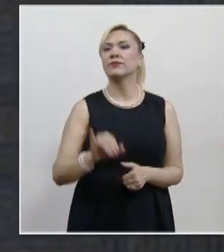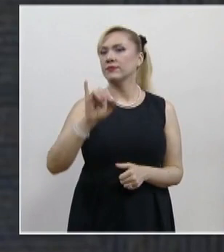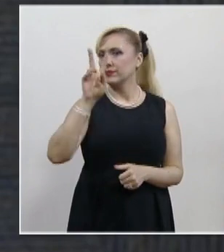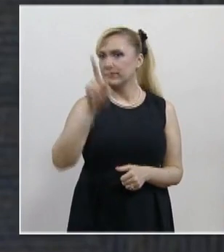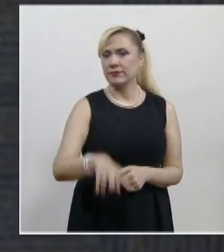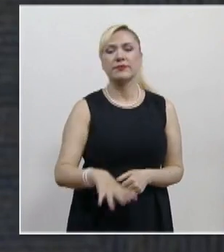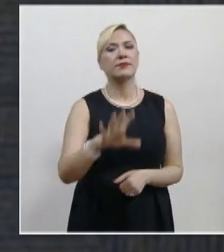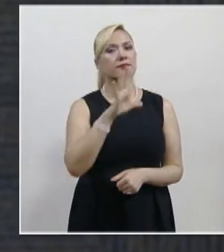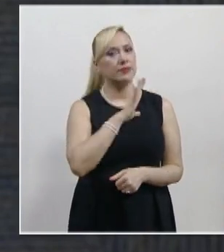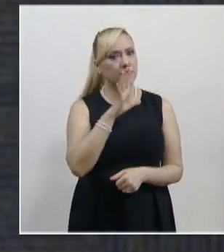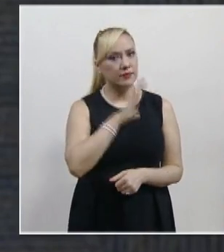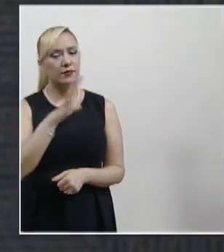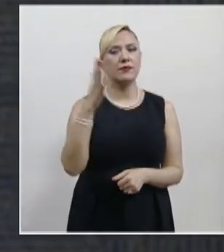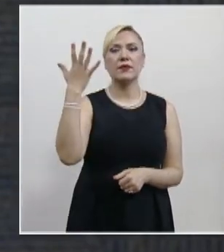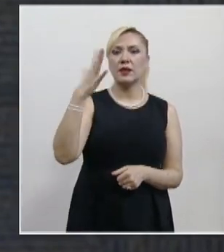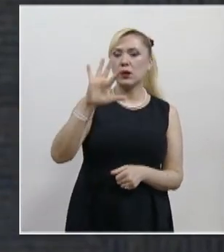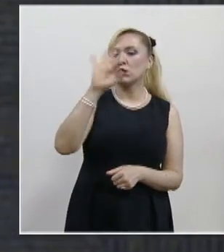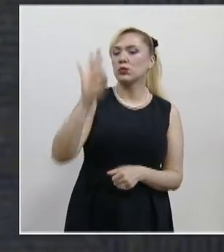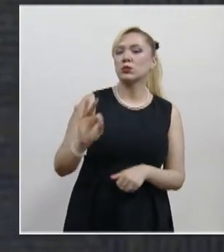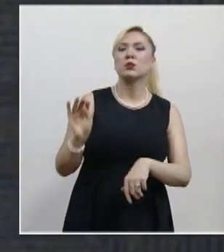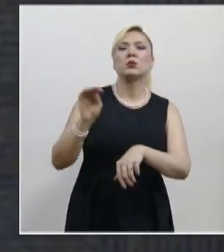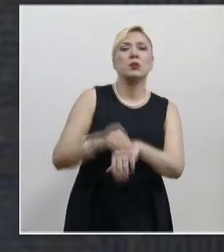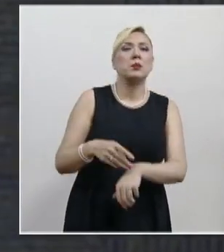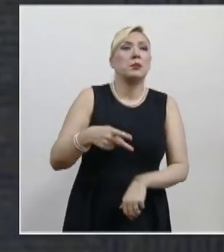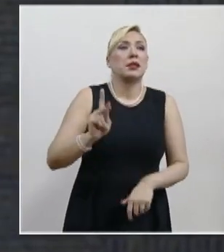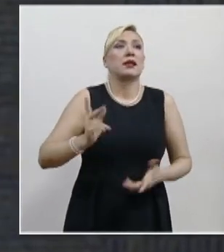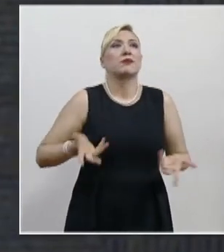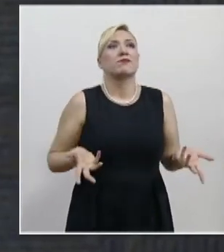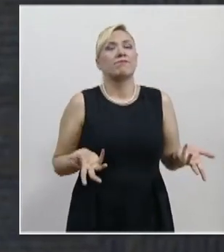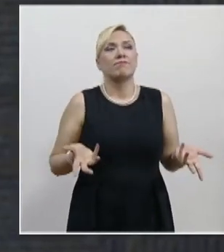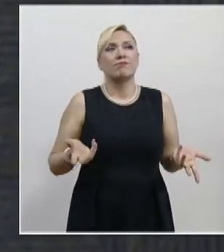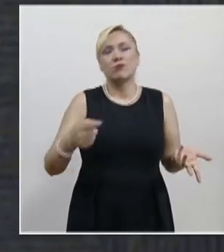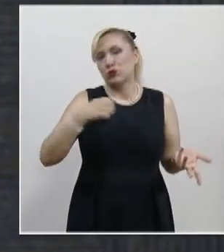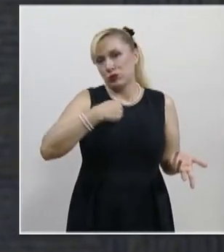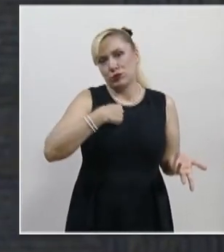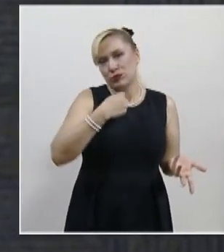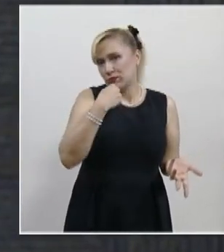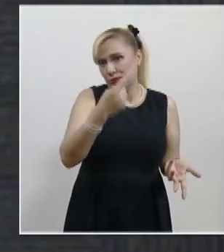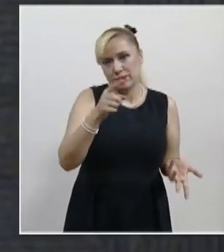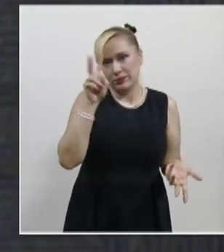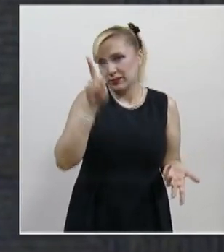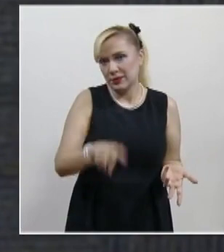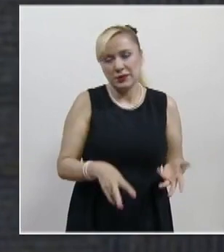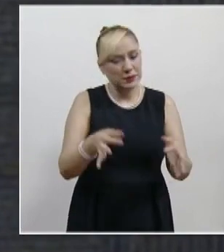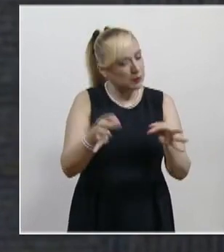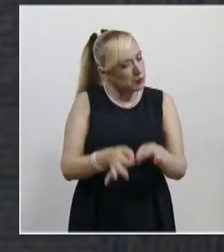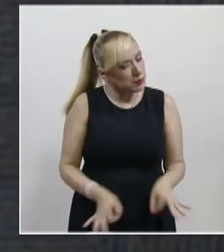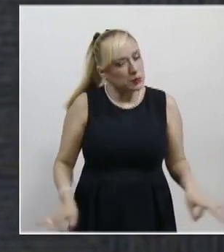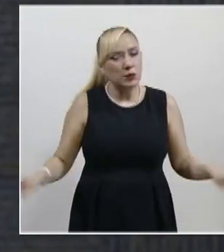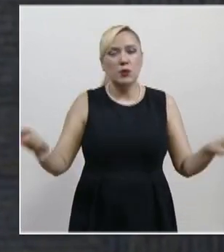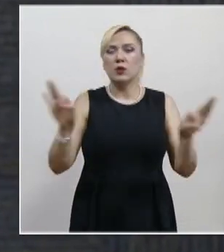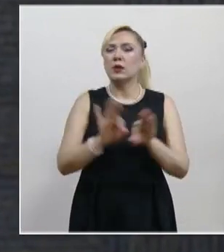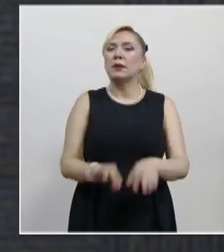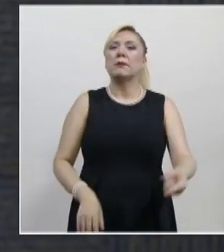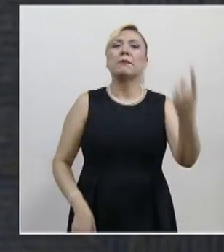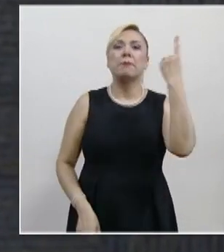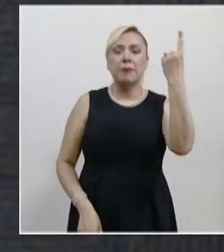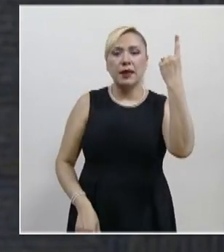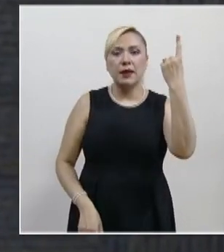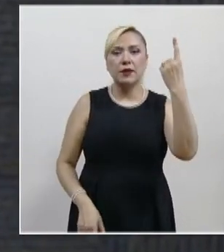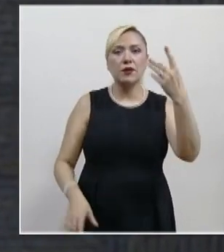Efectivamente ha incrementado 10%. Sin embargo, mira, yo les puedo comentar que lo más importante es